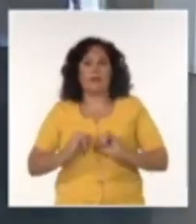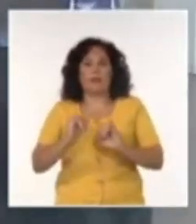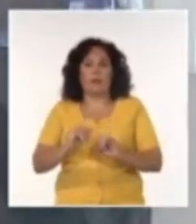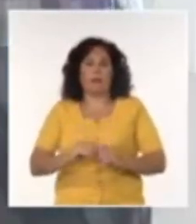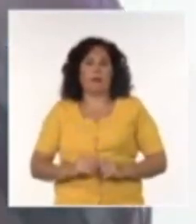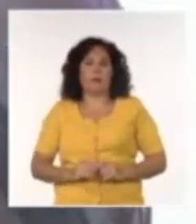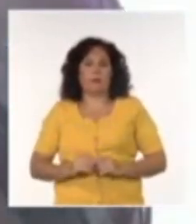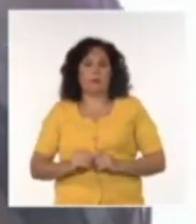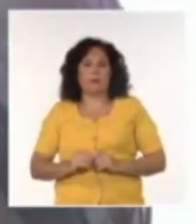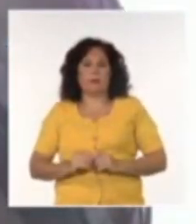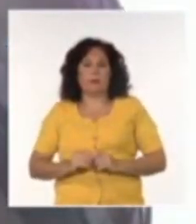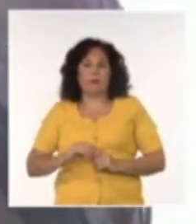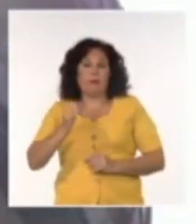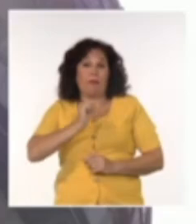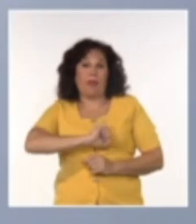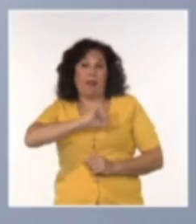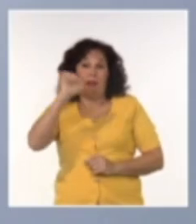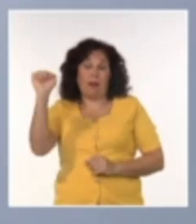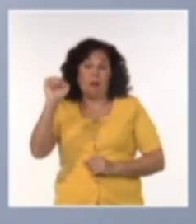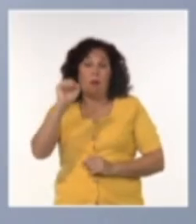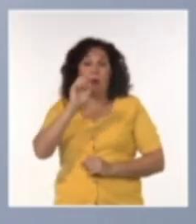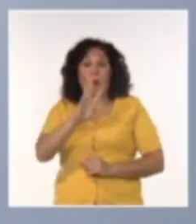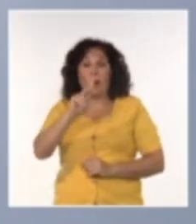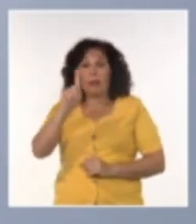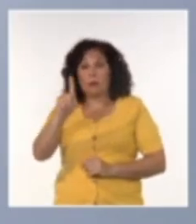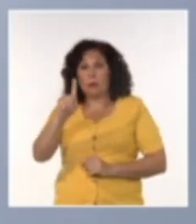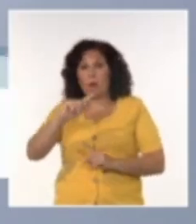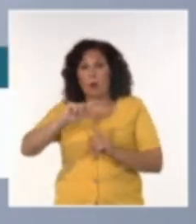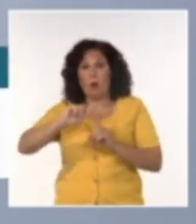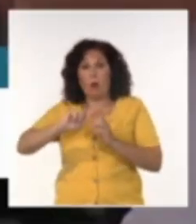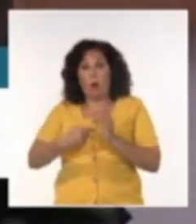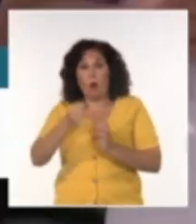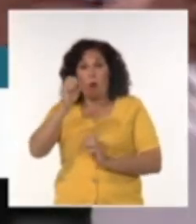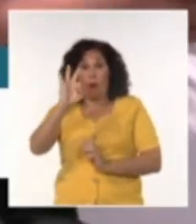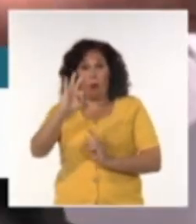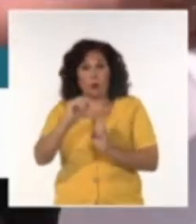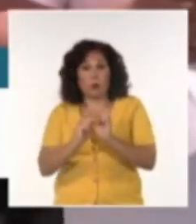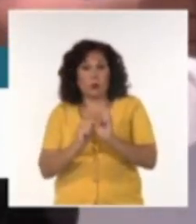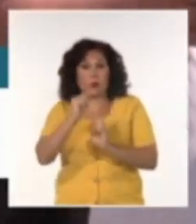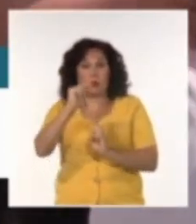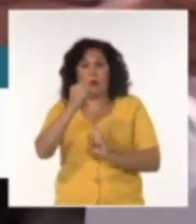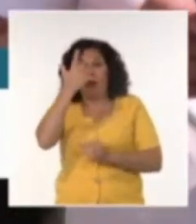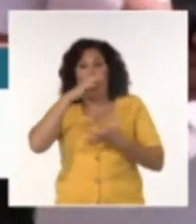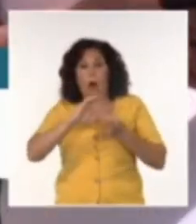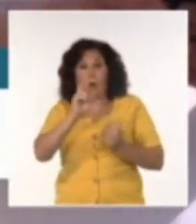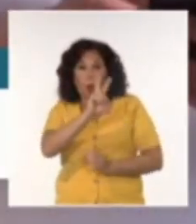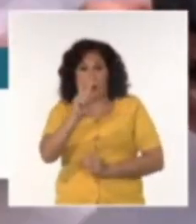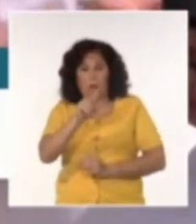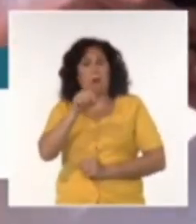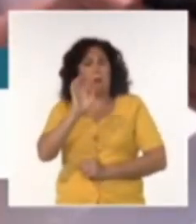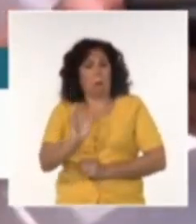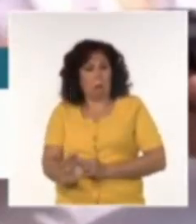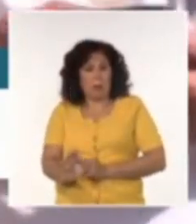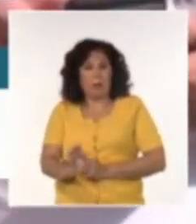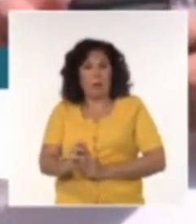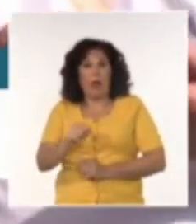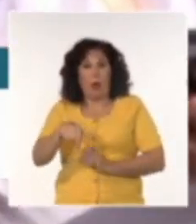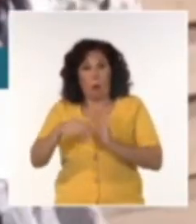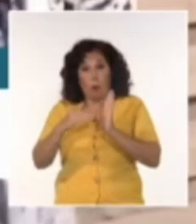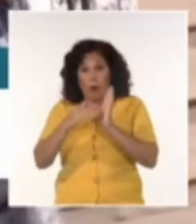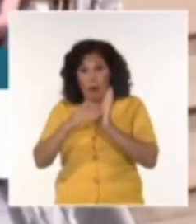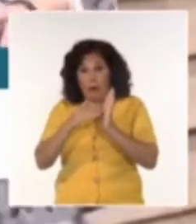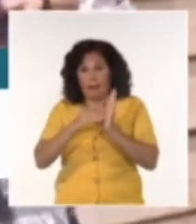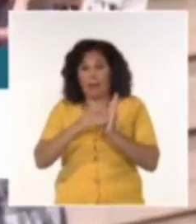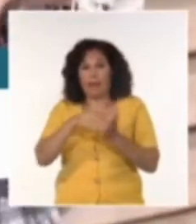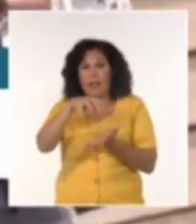el récord de temperatura de 41,8 grados reportado en agosto de 2022 en esa urbe. En horas de la tarde, las 10 ciudades